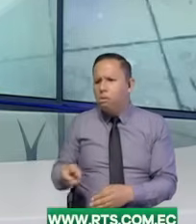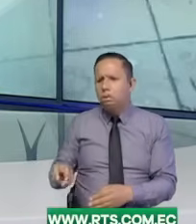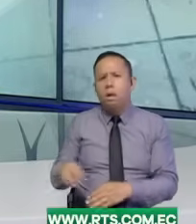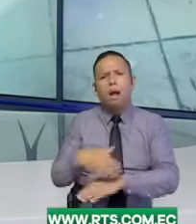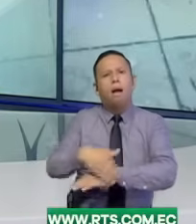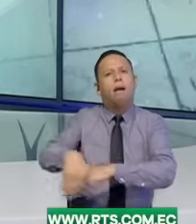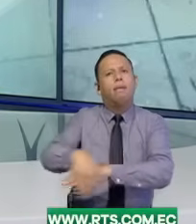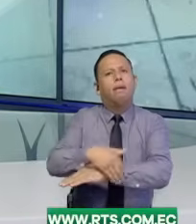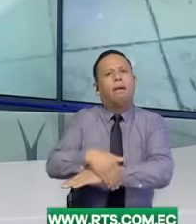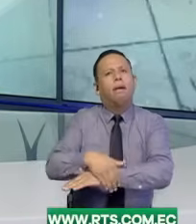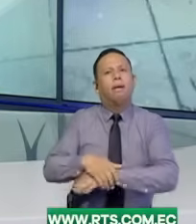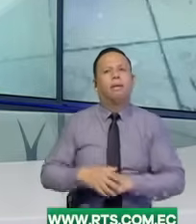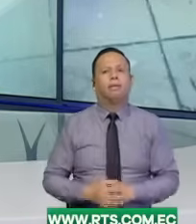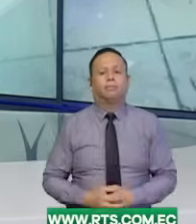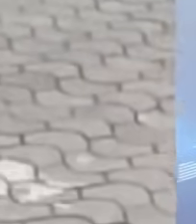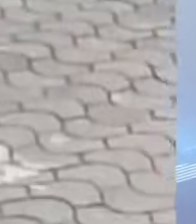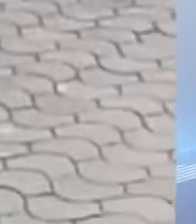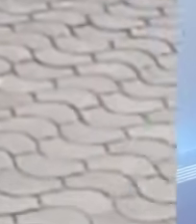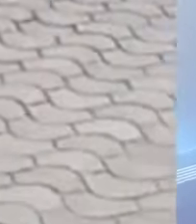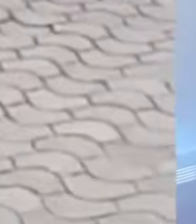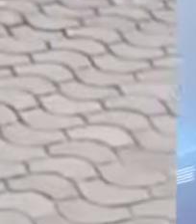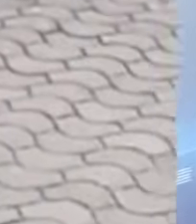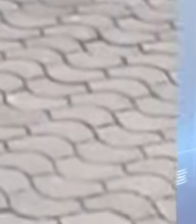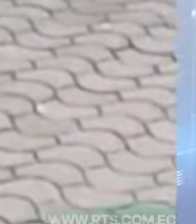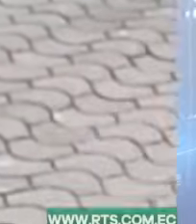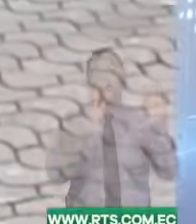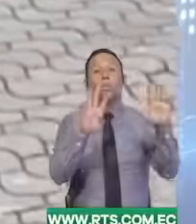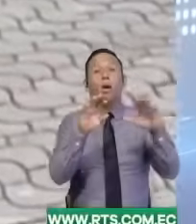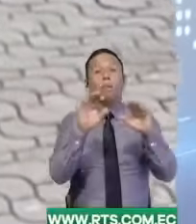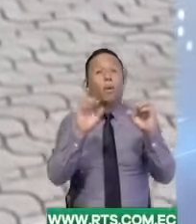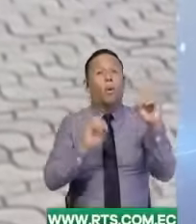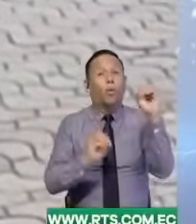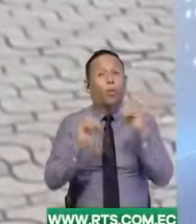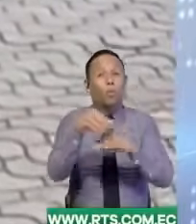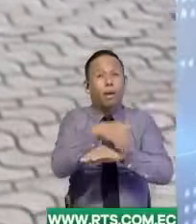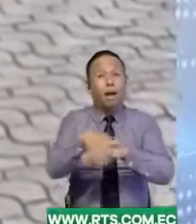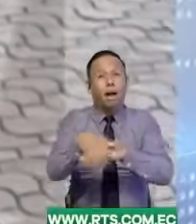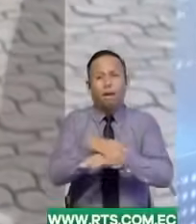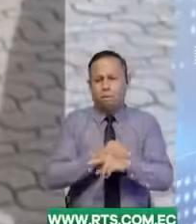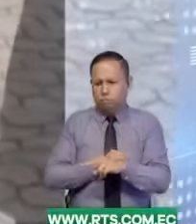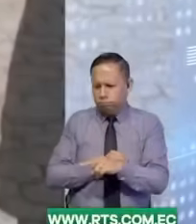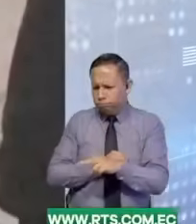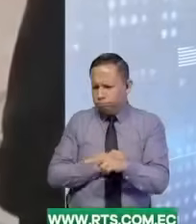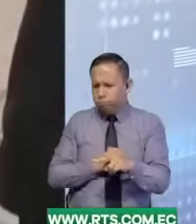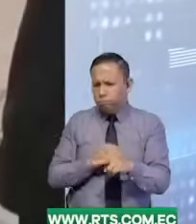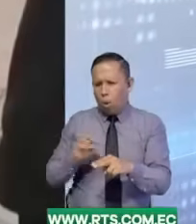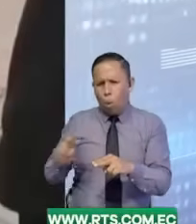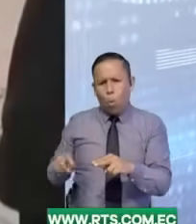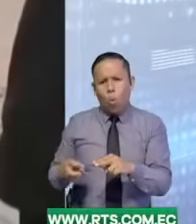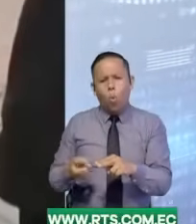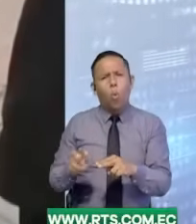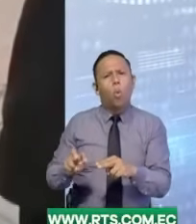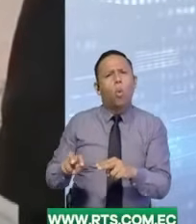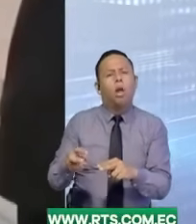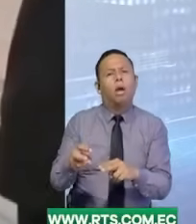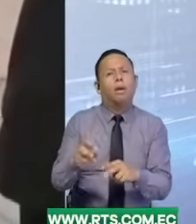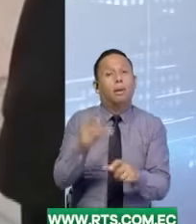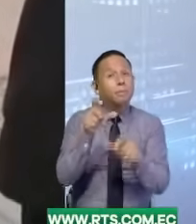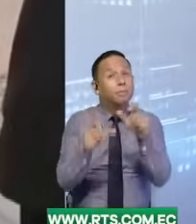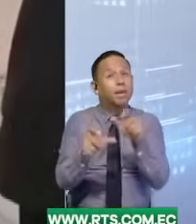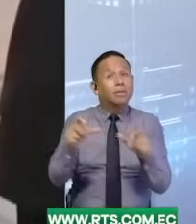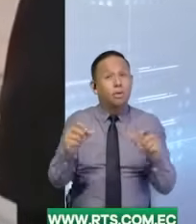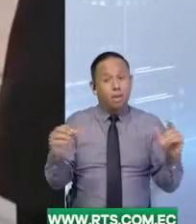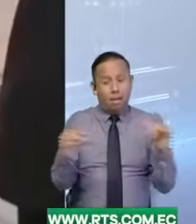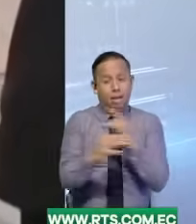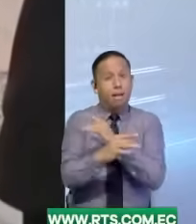asfalto. En plena 9 de octubre, en plena 9 de octubre, una X. Quienes transitaban por la